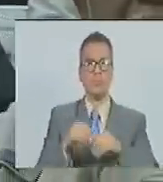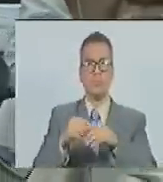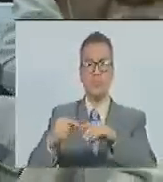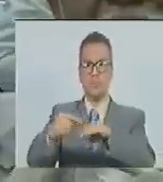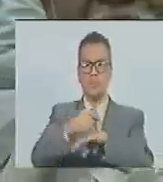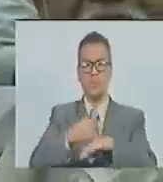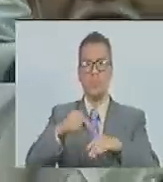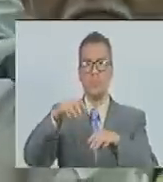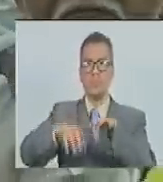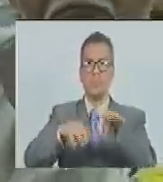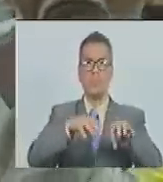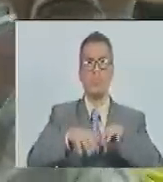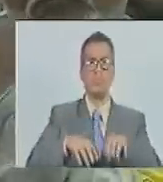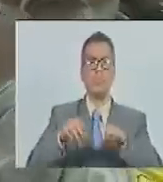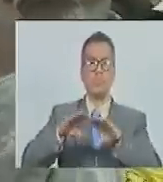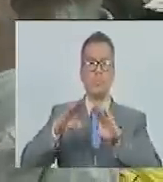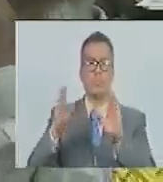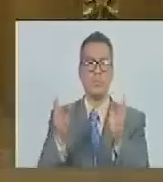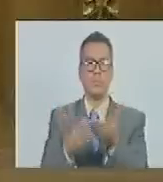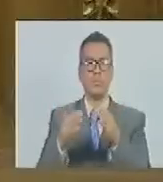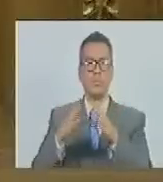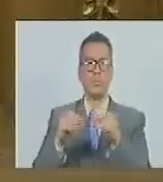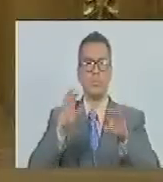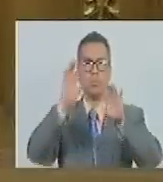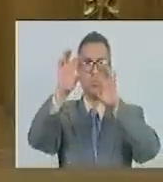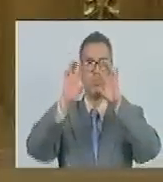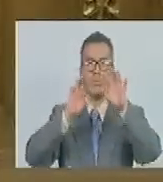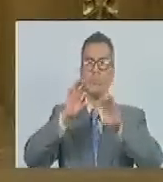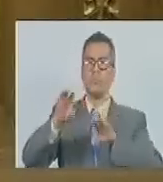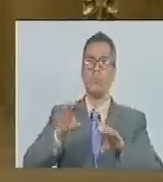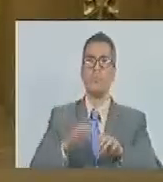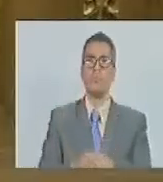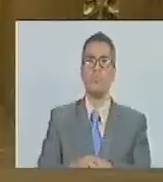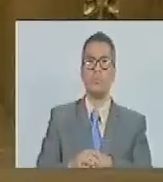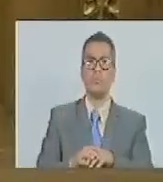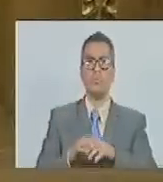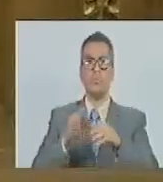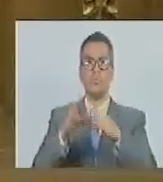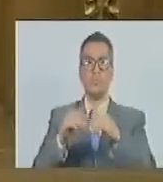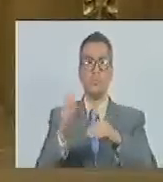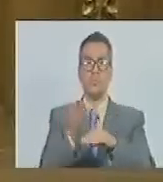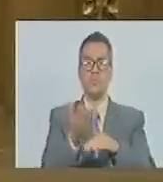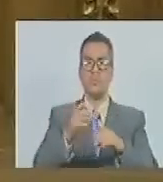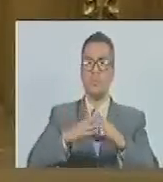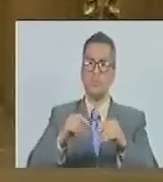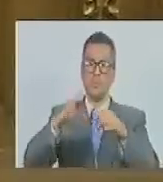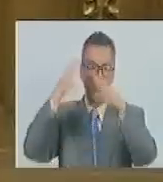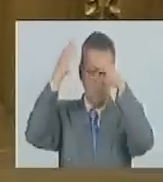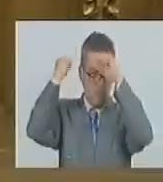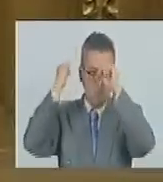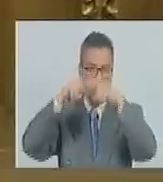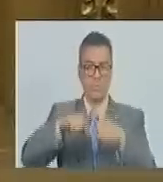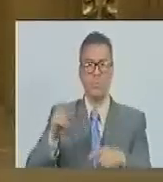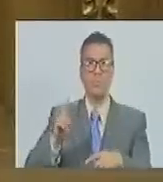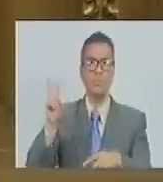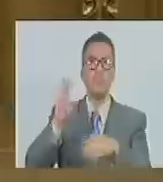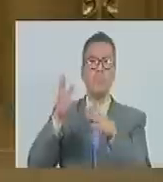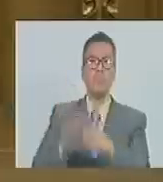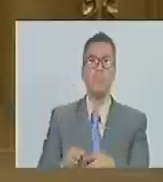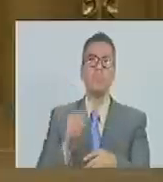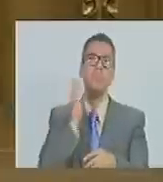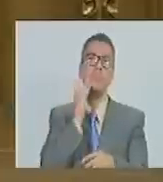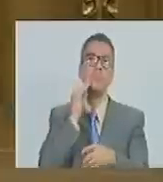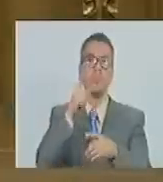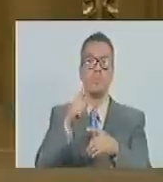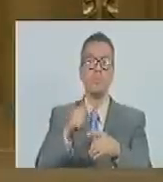estados del mundo, a todos los países, porque violentar la inmunidad de jurisdicción de Venezuela genera